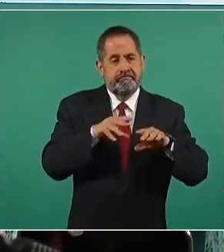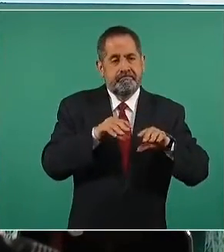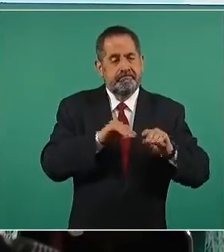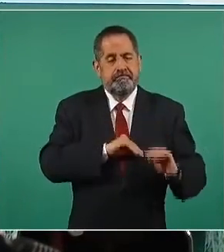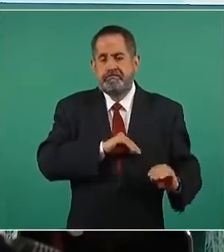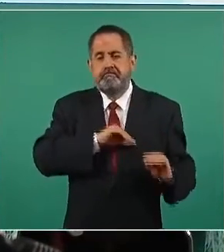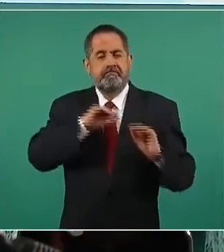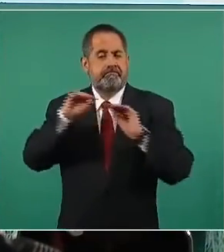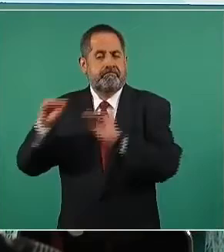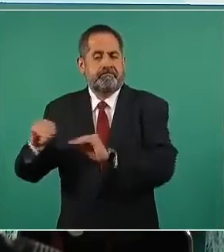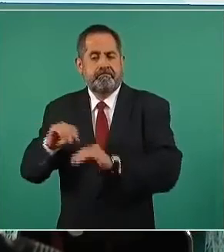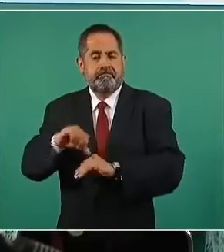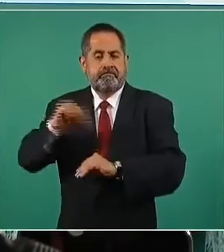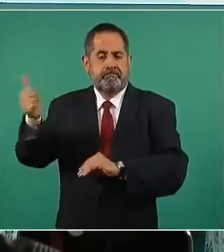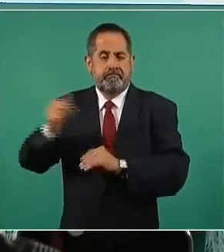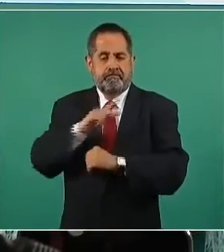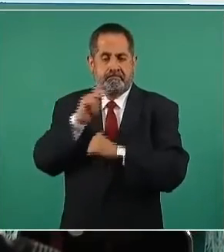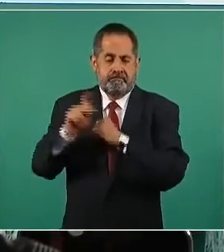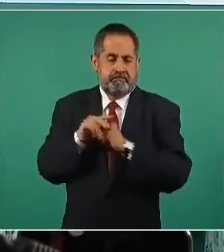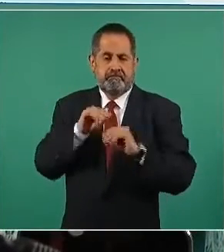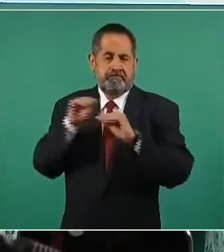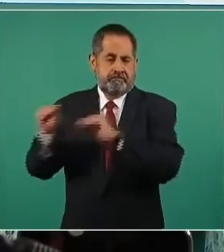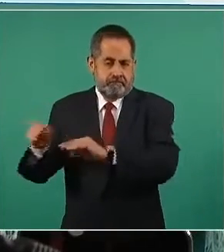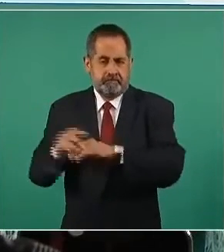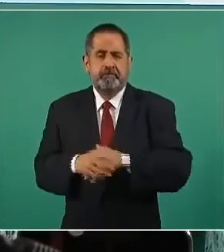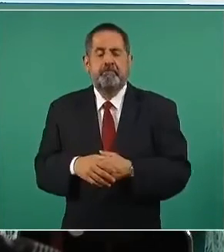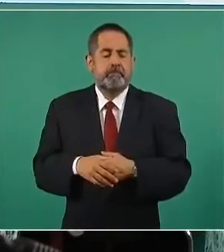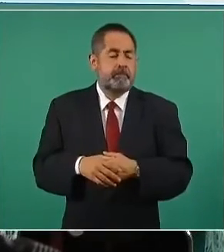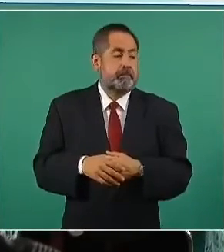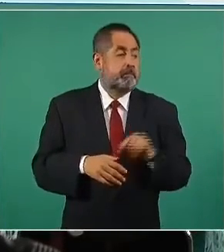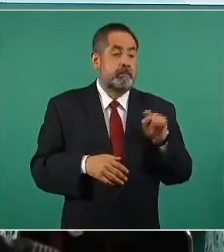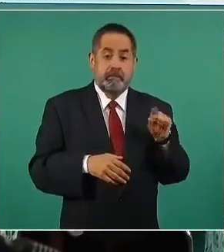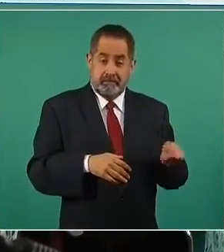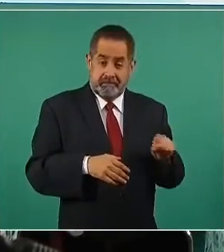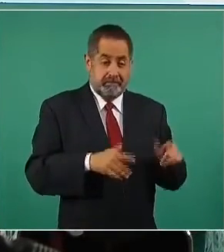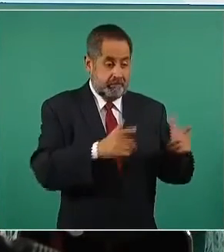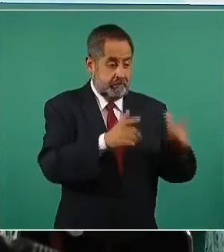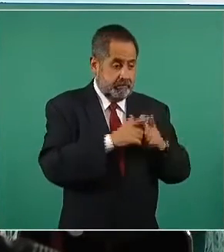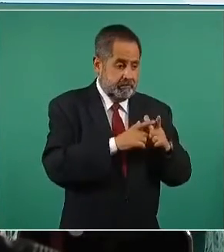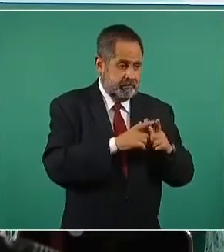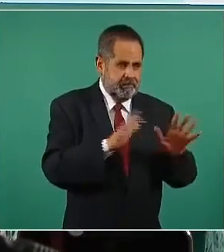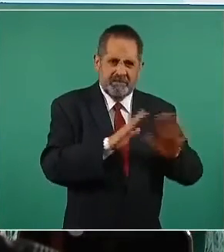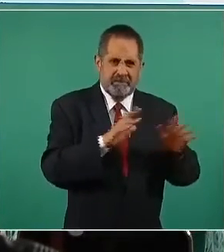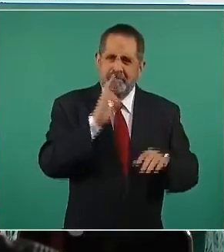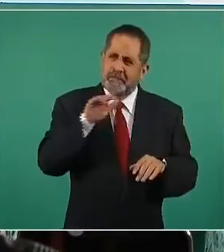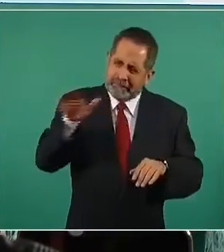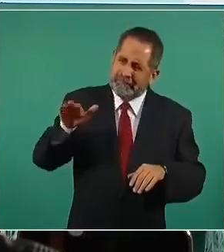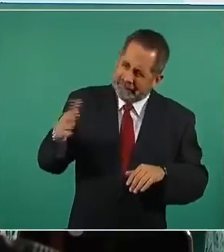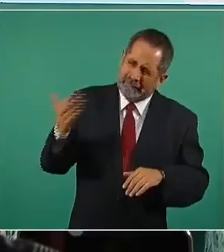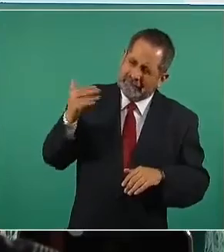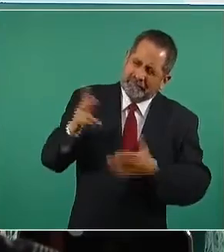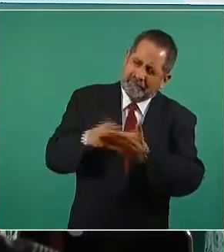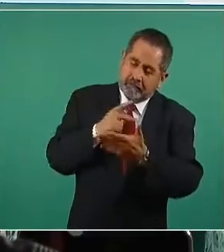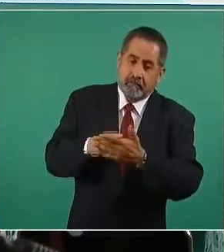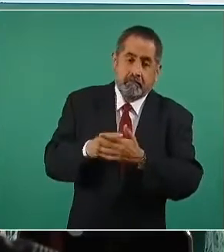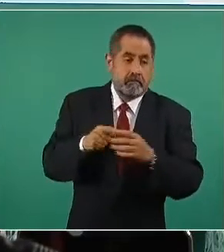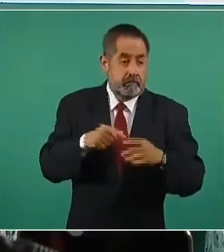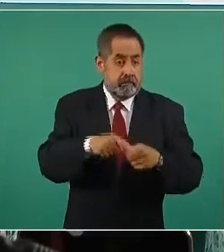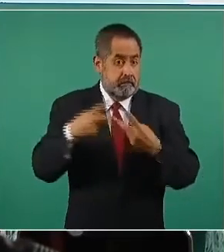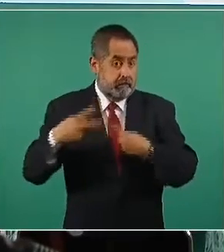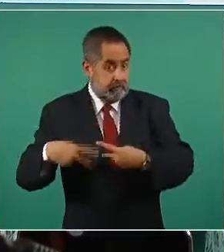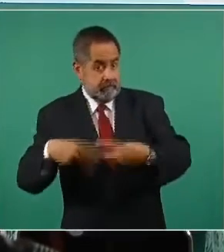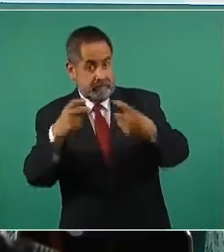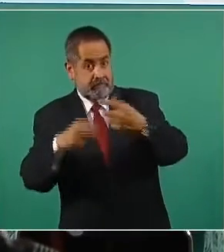exilio. Y luego deciden los conservadores irlo a buscar. Como 10 años después